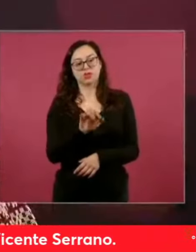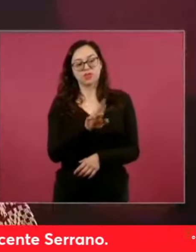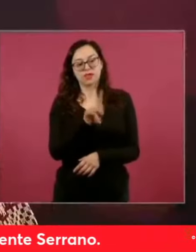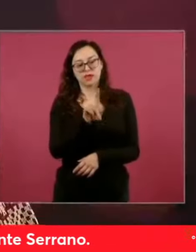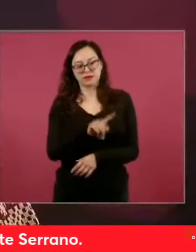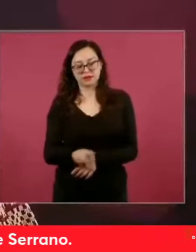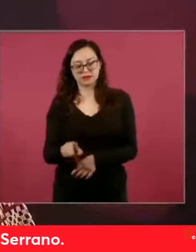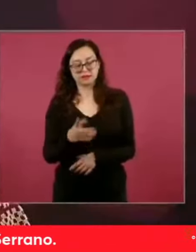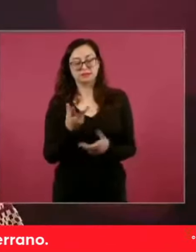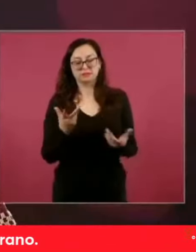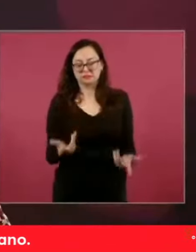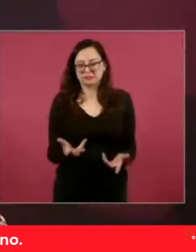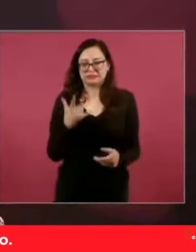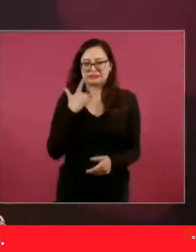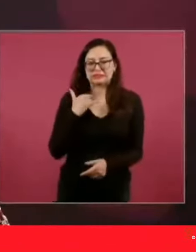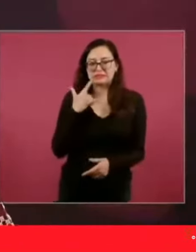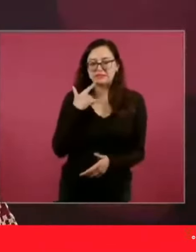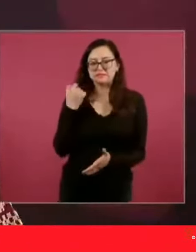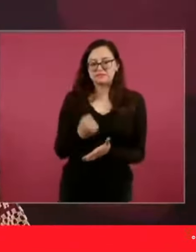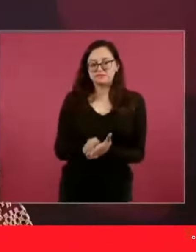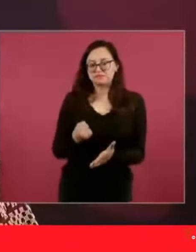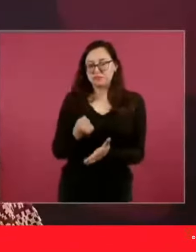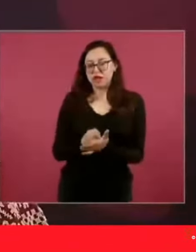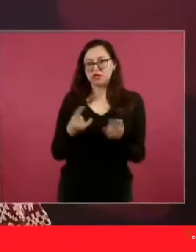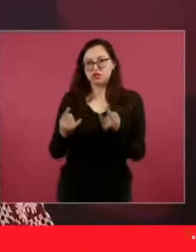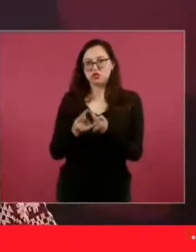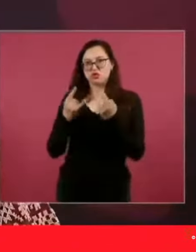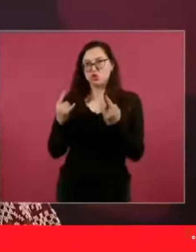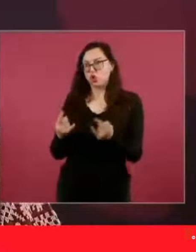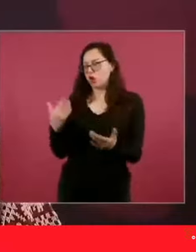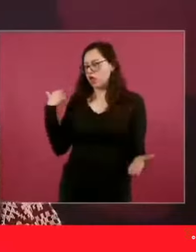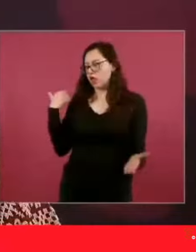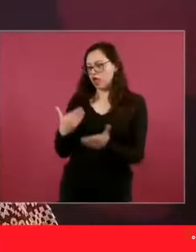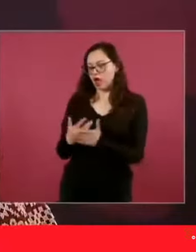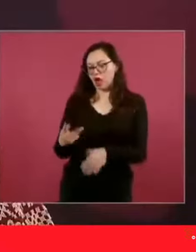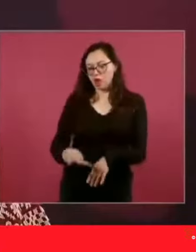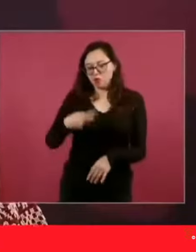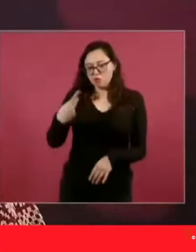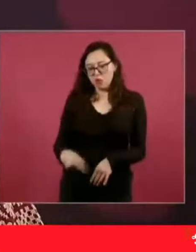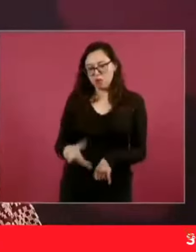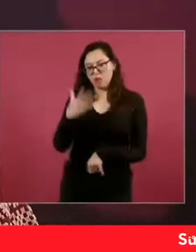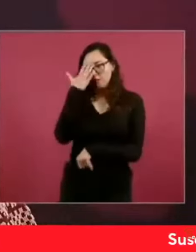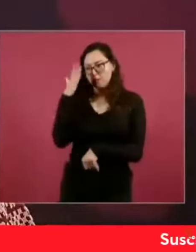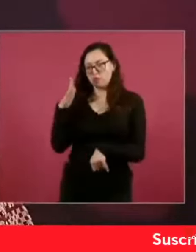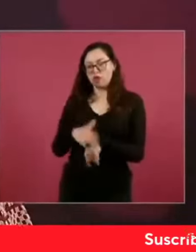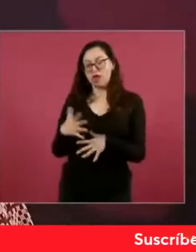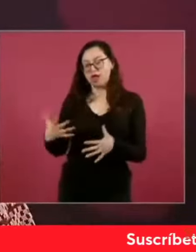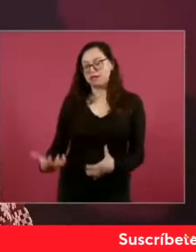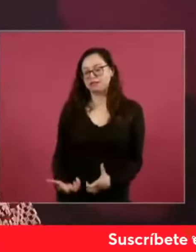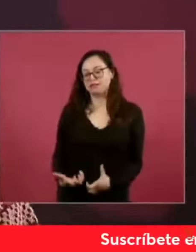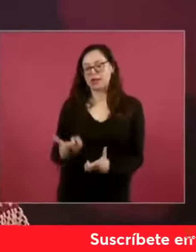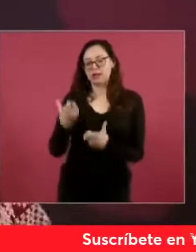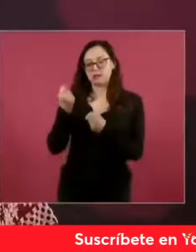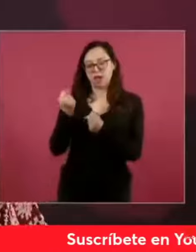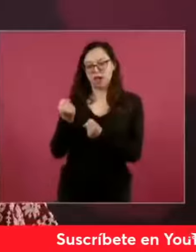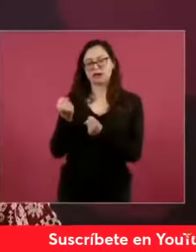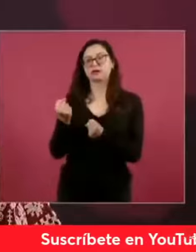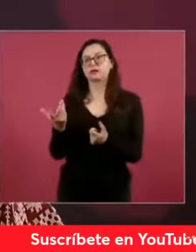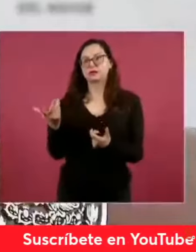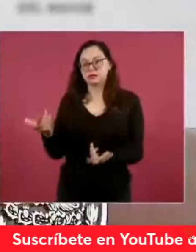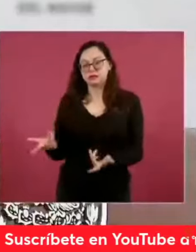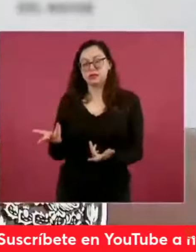memoria histórica y la defensa del patrimonio, ya sea el patrimonio de nuestro pasado o el vivo que está